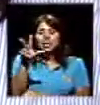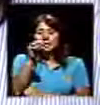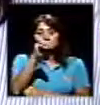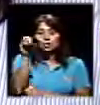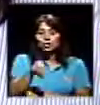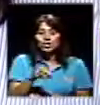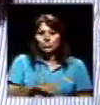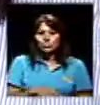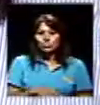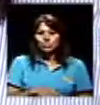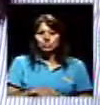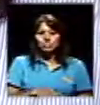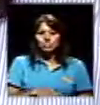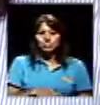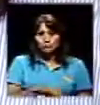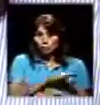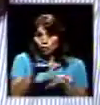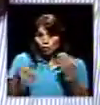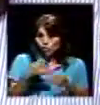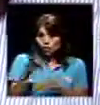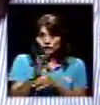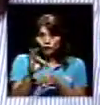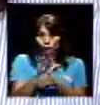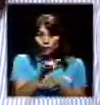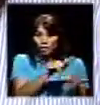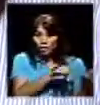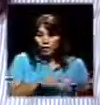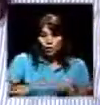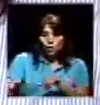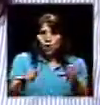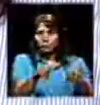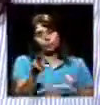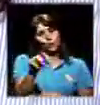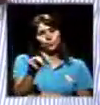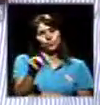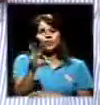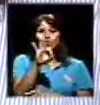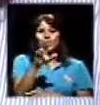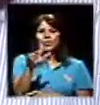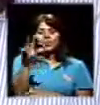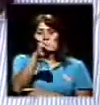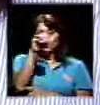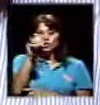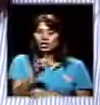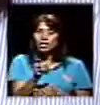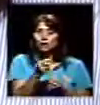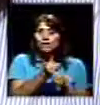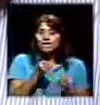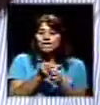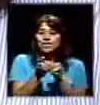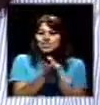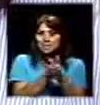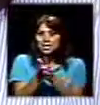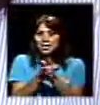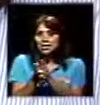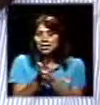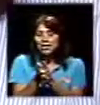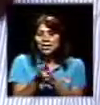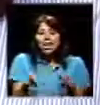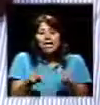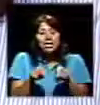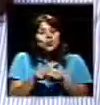No todas funcionan igual. Es un 93% eficiente. E incluso usted tiene unas que